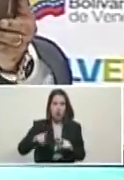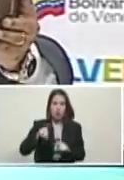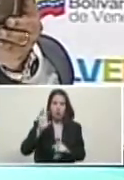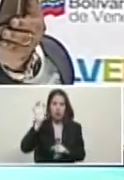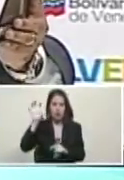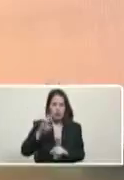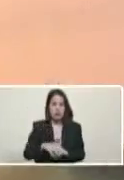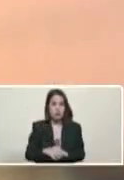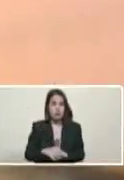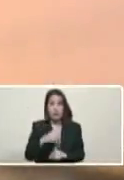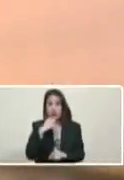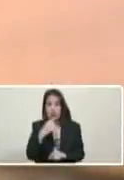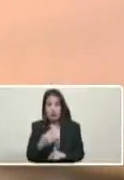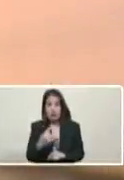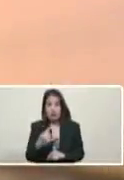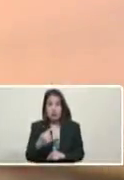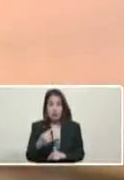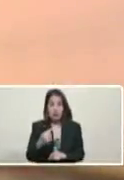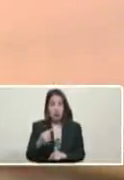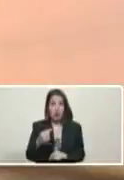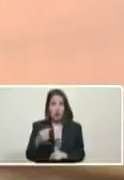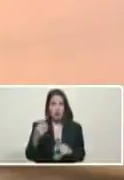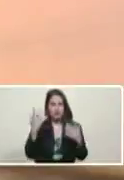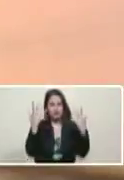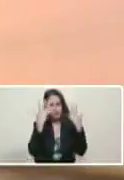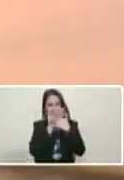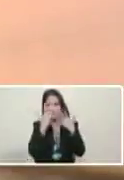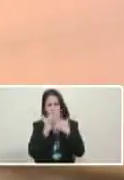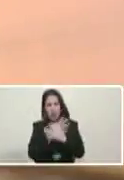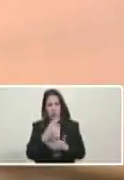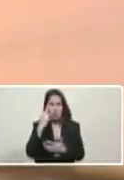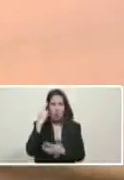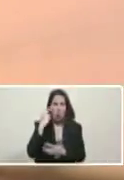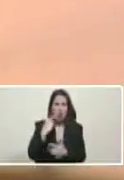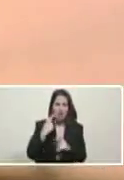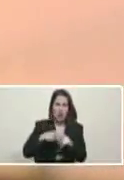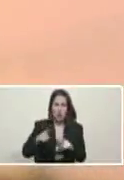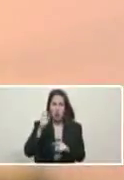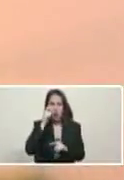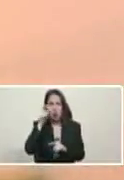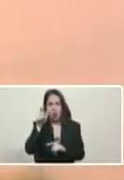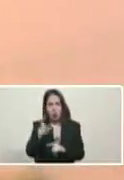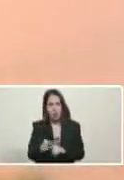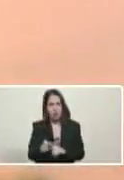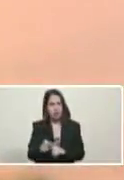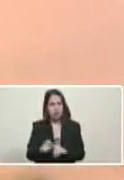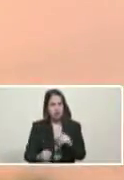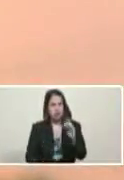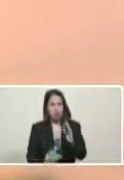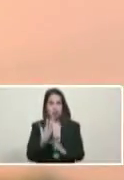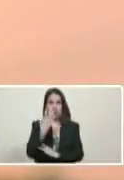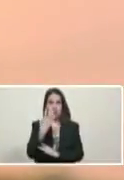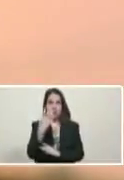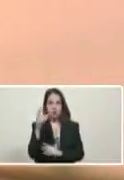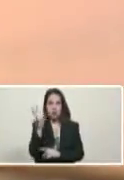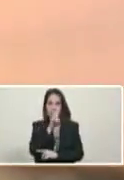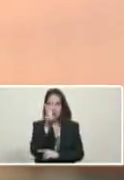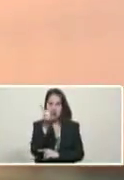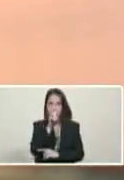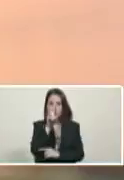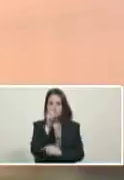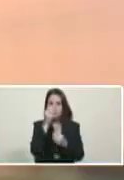La controversia entre Bolívar e Irving, el nacimiento de Venezuela como actor internacional. Se los